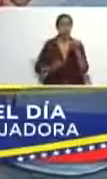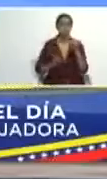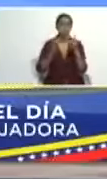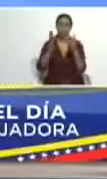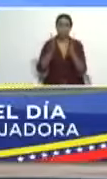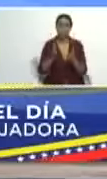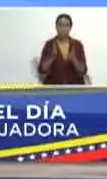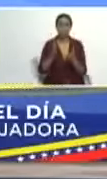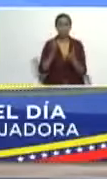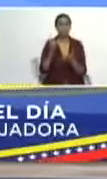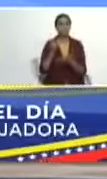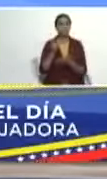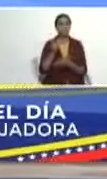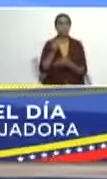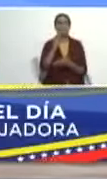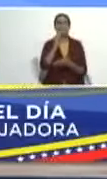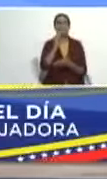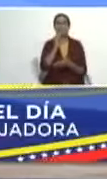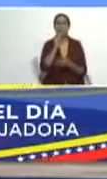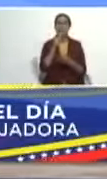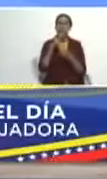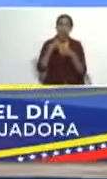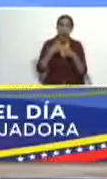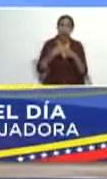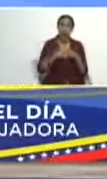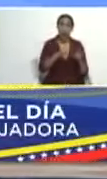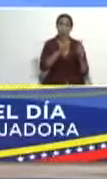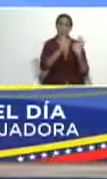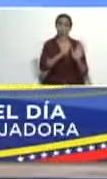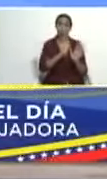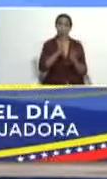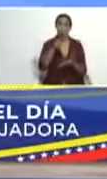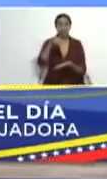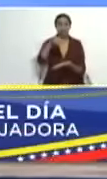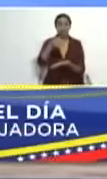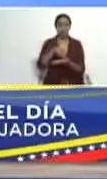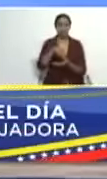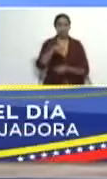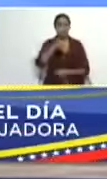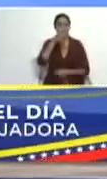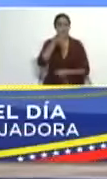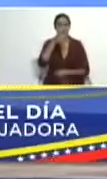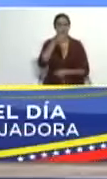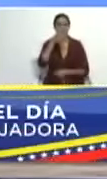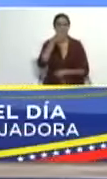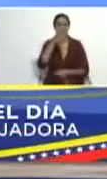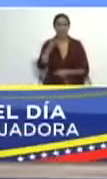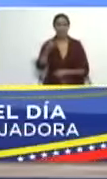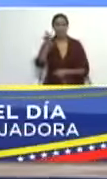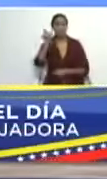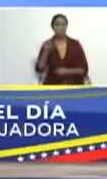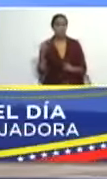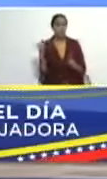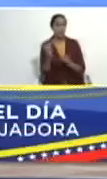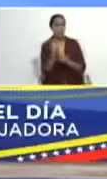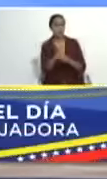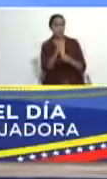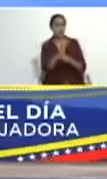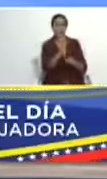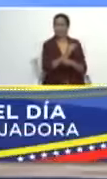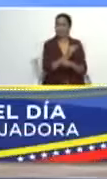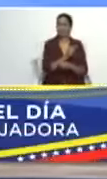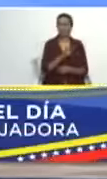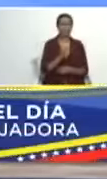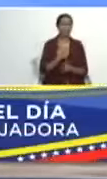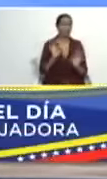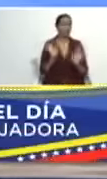en su sitio a uno de los patarucos que ha salido por ahí. Le dijo, pataruco, pataruco, no te vistas que no